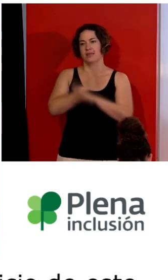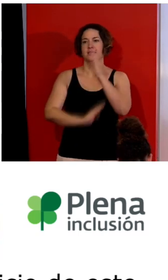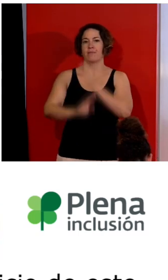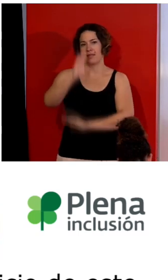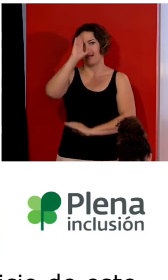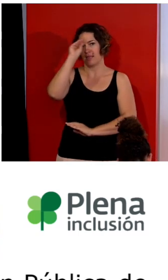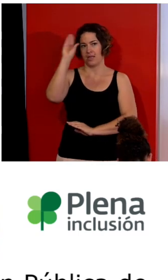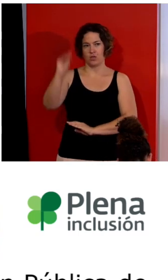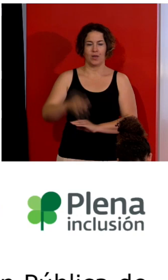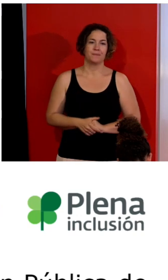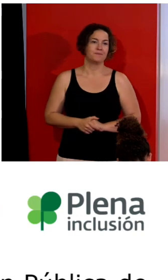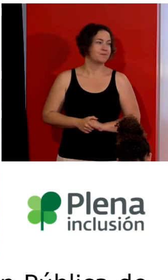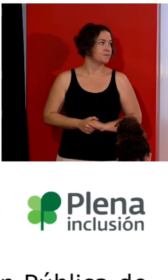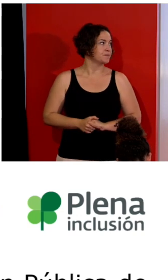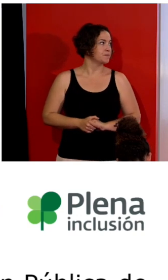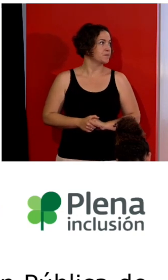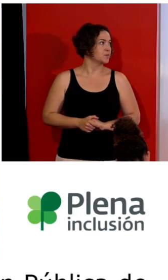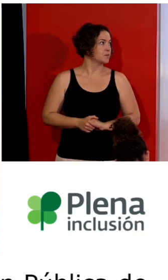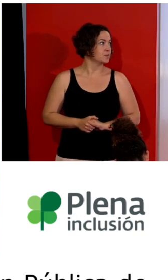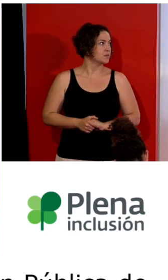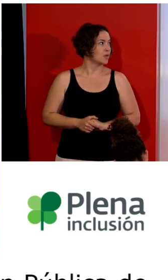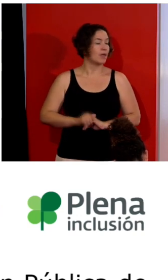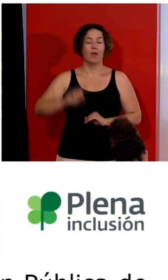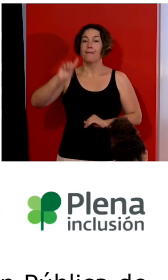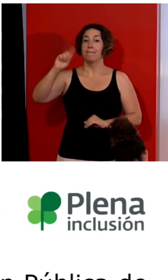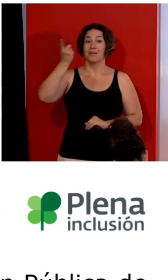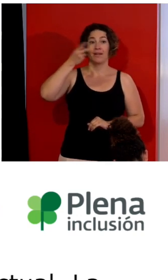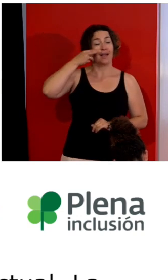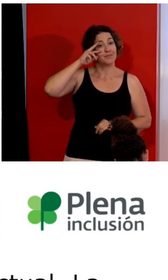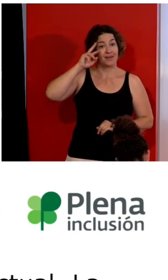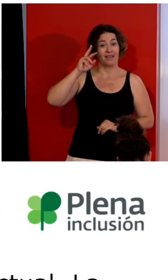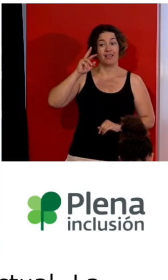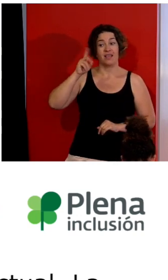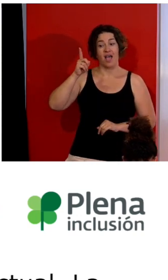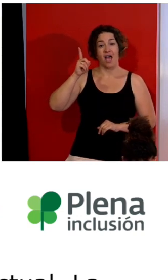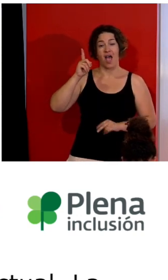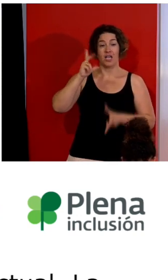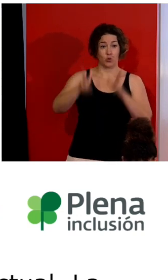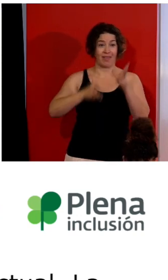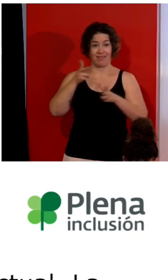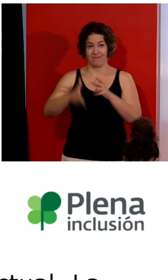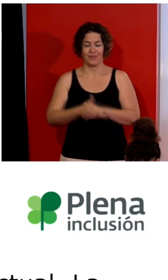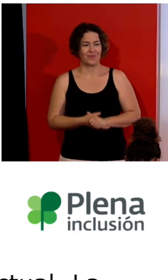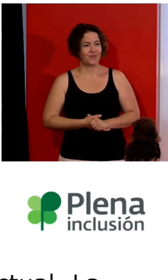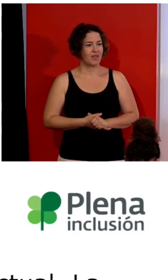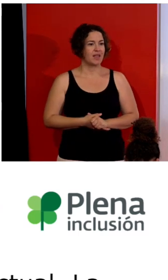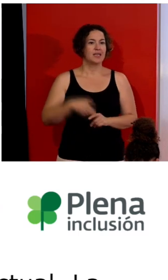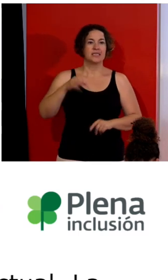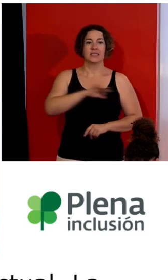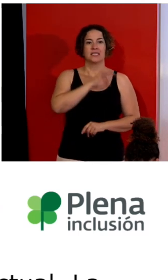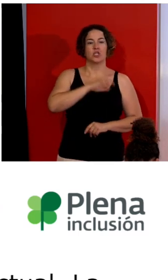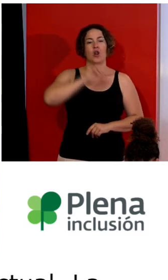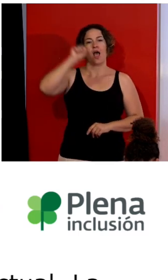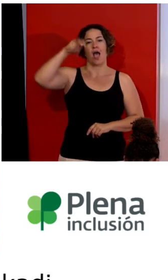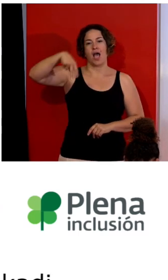discapacidad intelectual. La primera experiencia viene desde Euskadi. Contamos con el señor